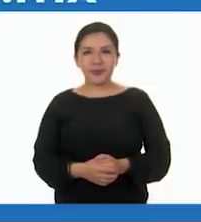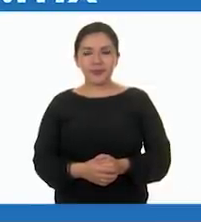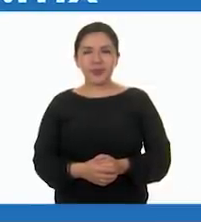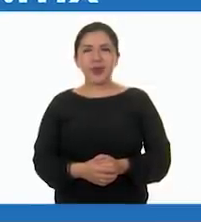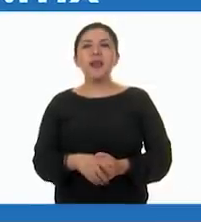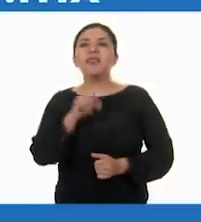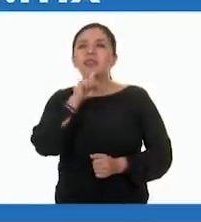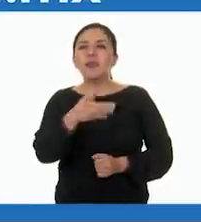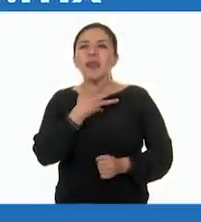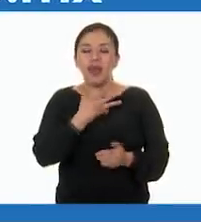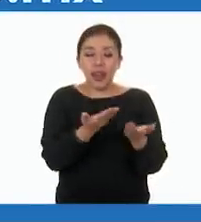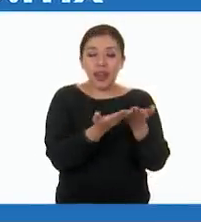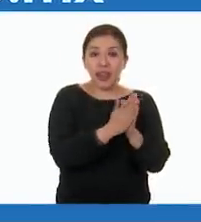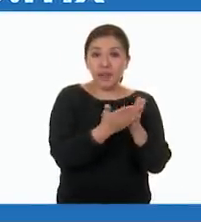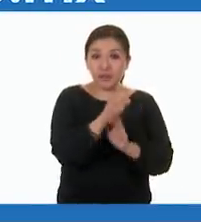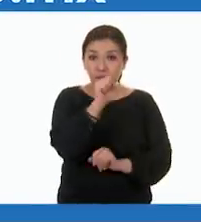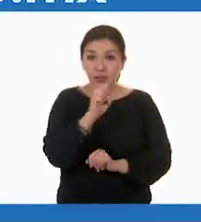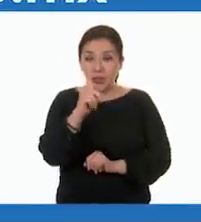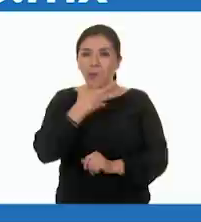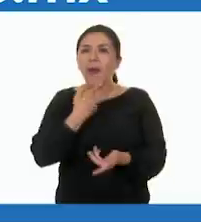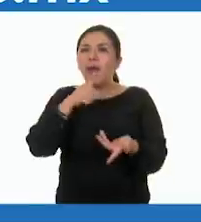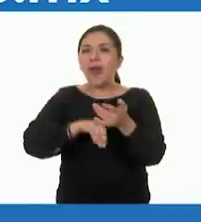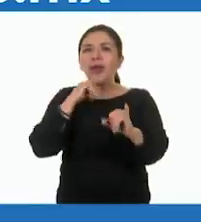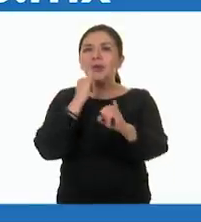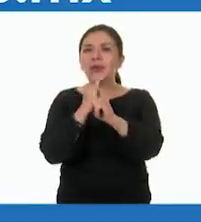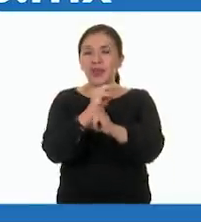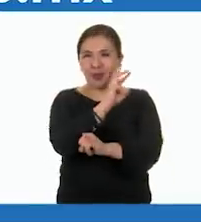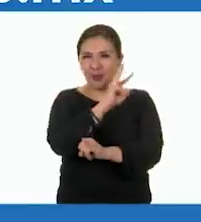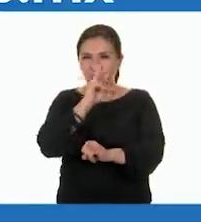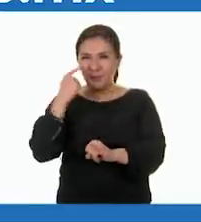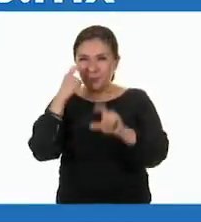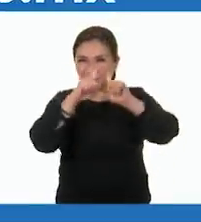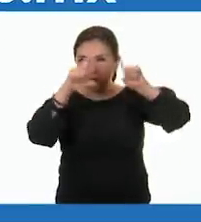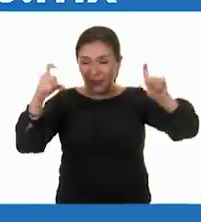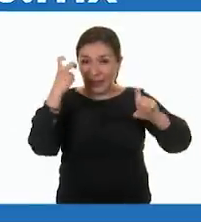También puedes encontrar los libros de texto en la página